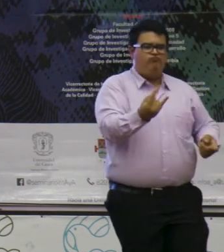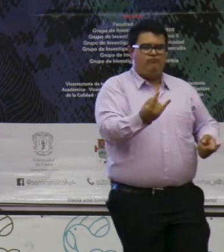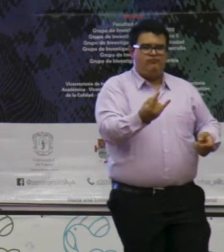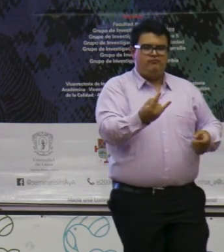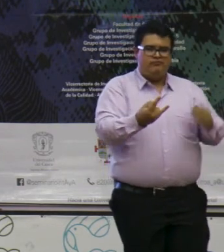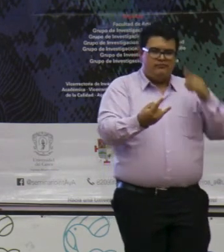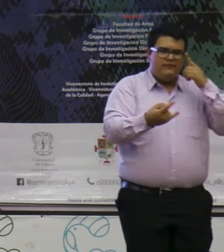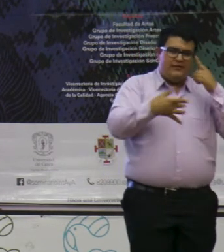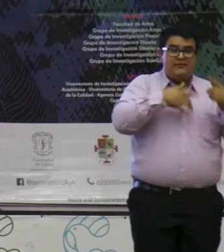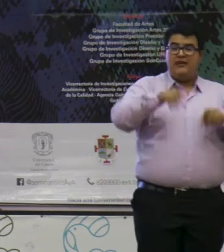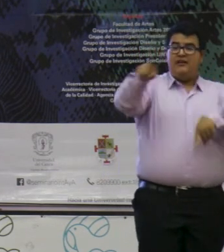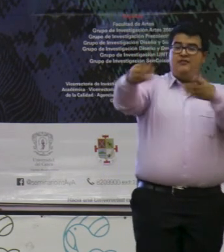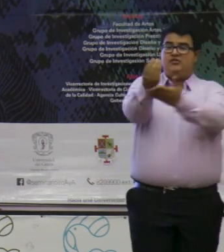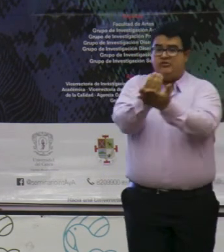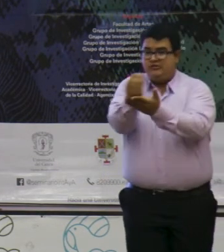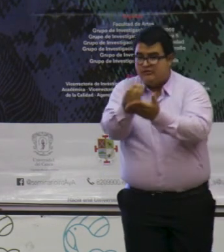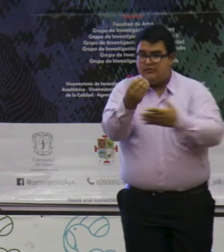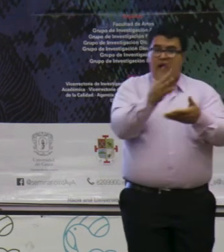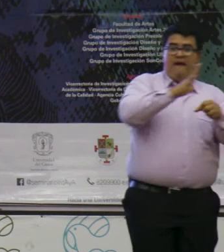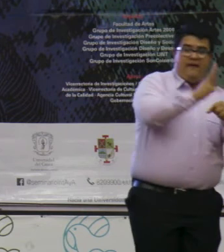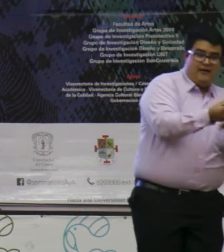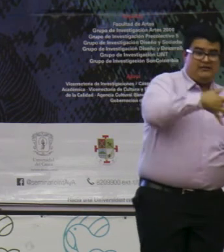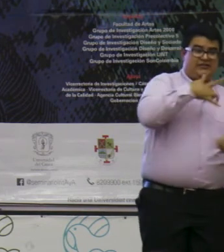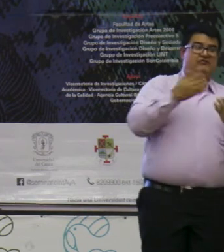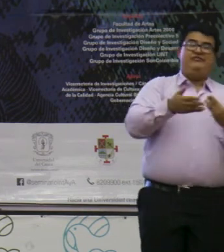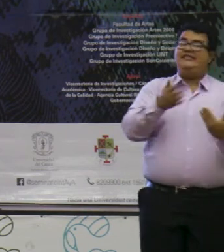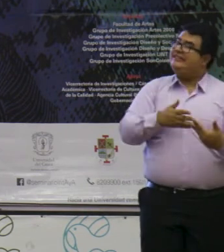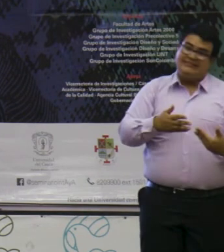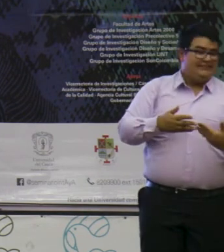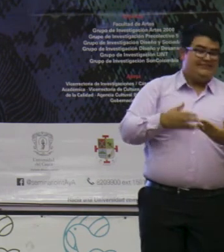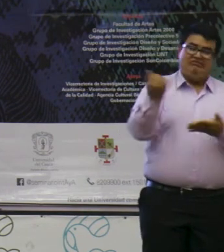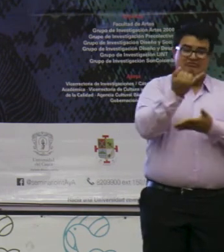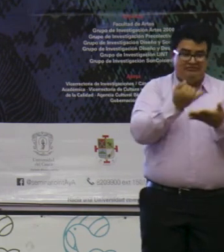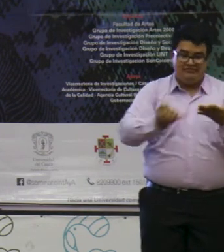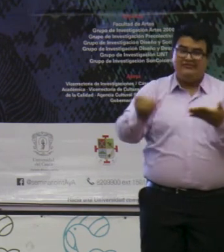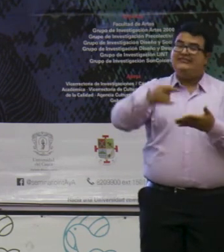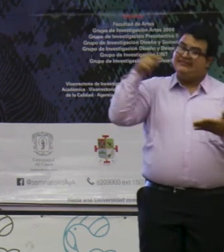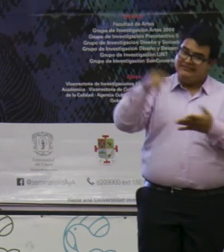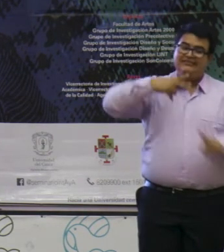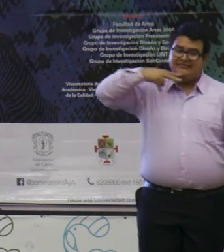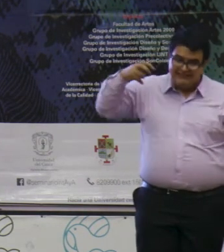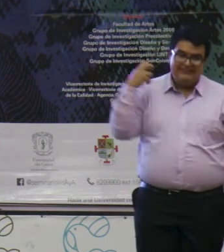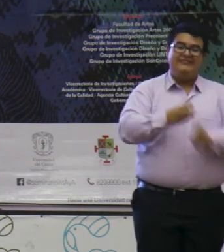los hermanitos de diseño gráfico y de artes. Es un asunto muy complicado con el que hay que irse despacio.